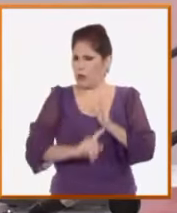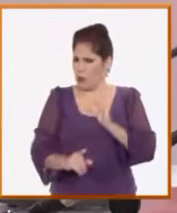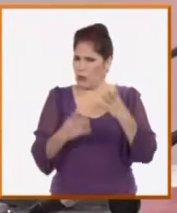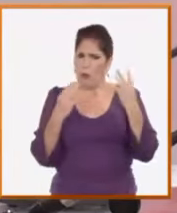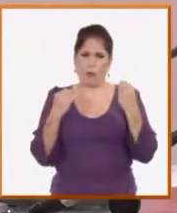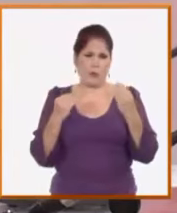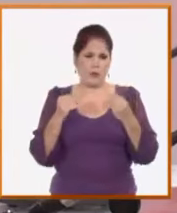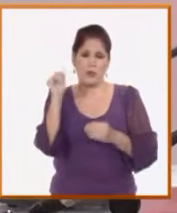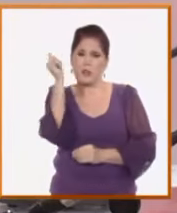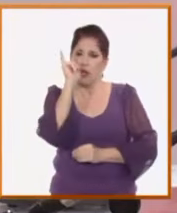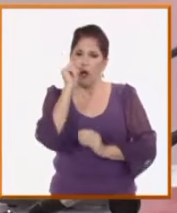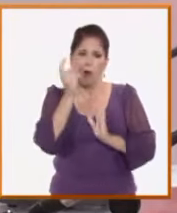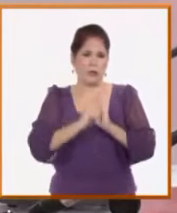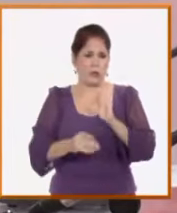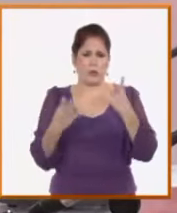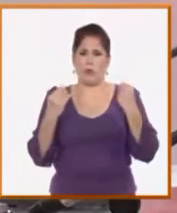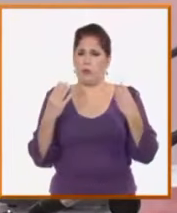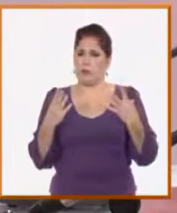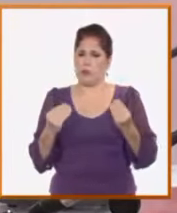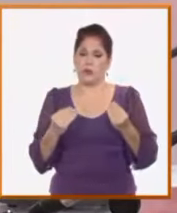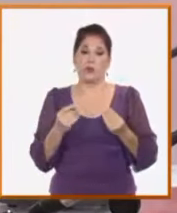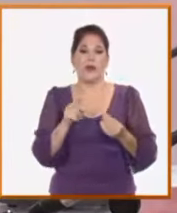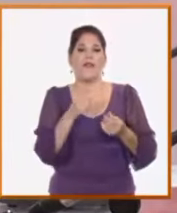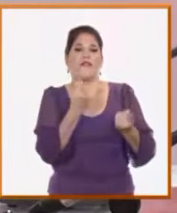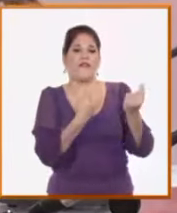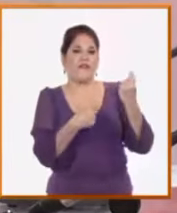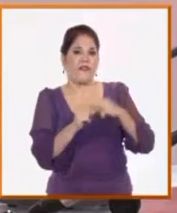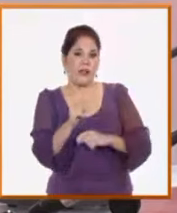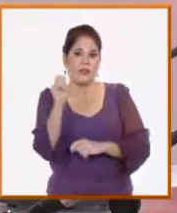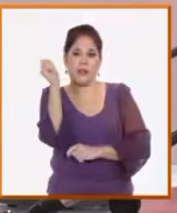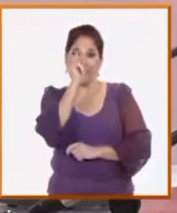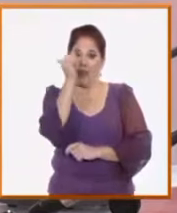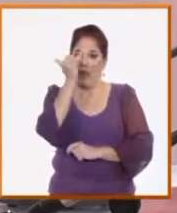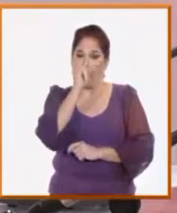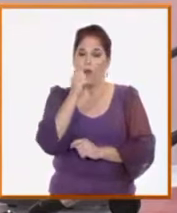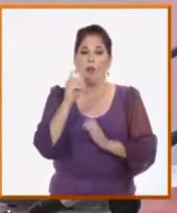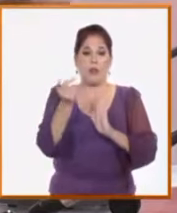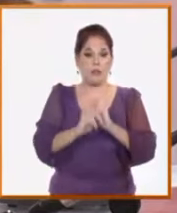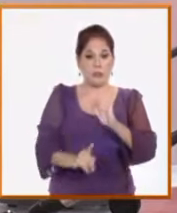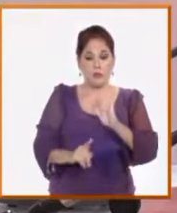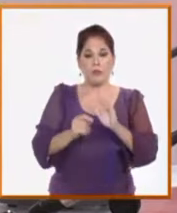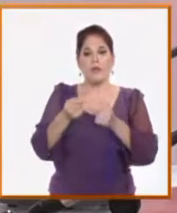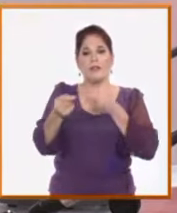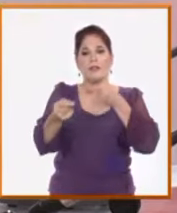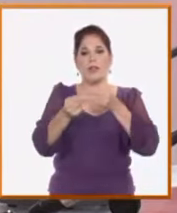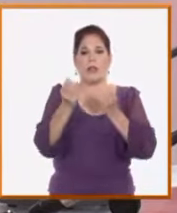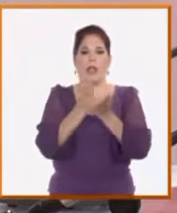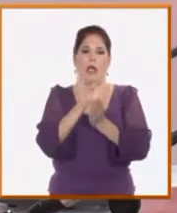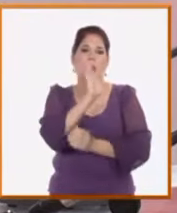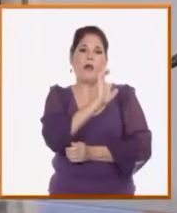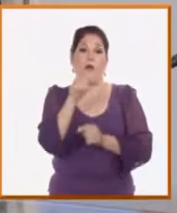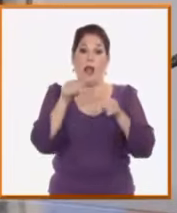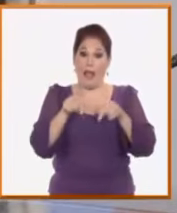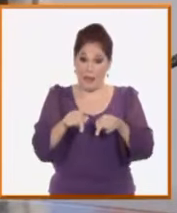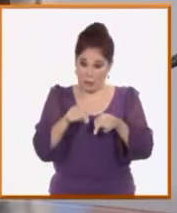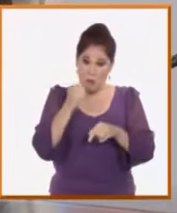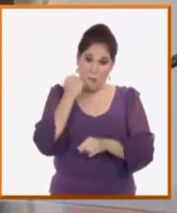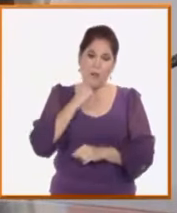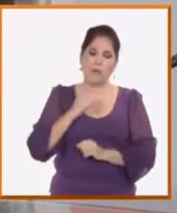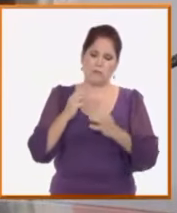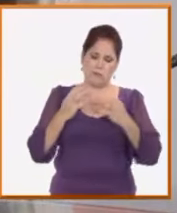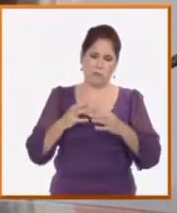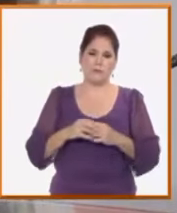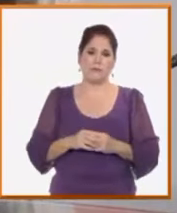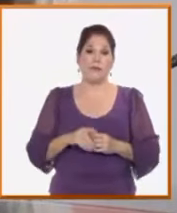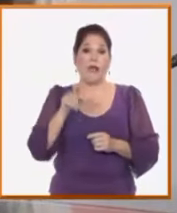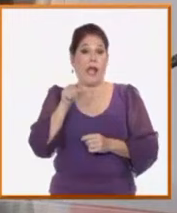en Miami que hablaba también de una venta con cigarrillos electrónicos cerca de una de una escuela esa tendencia se mantiene de eso nos vamos a referir es decir